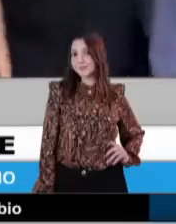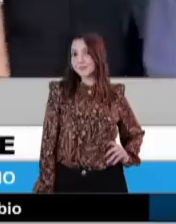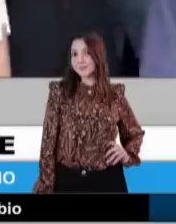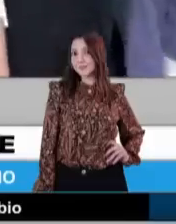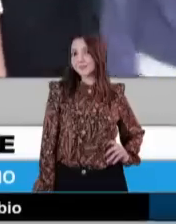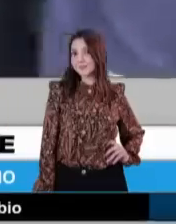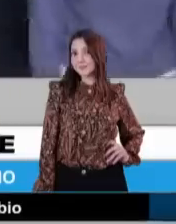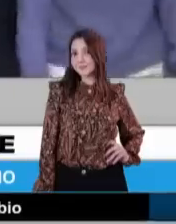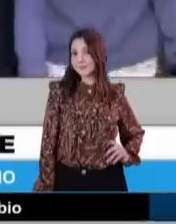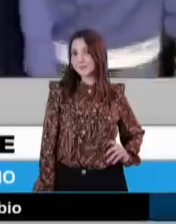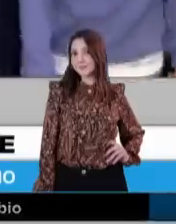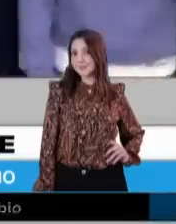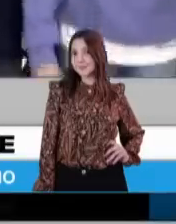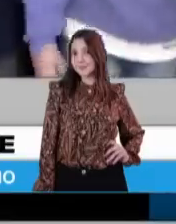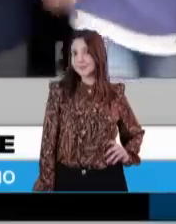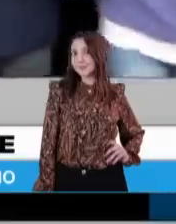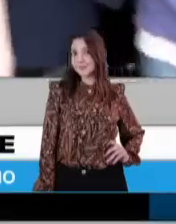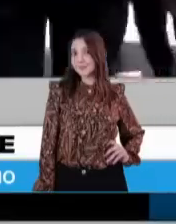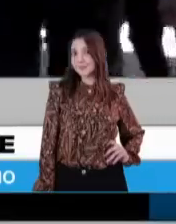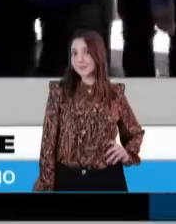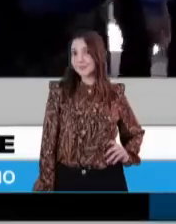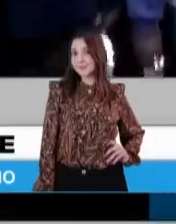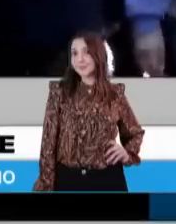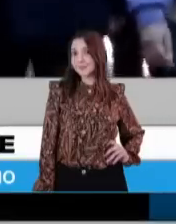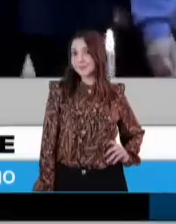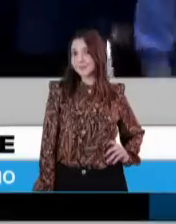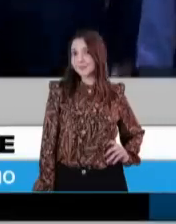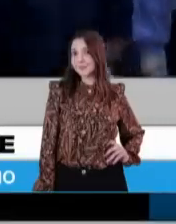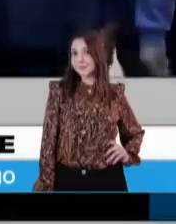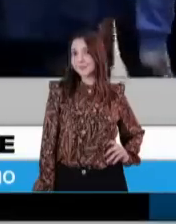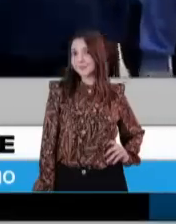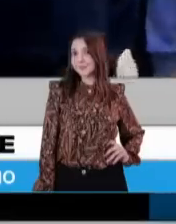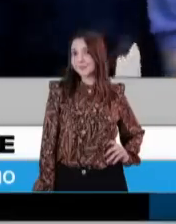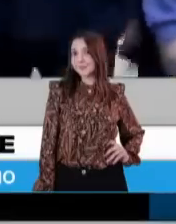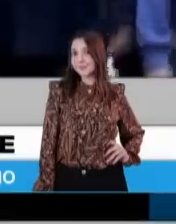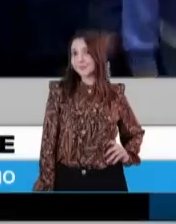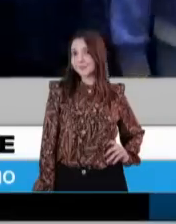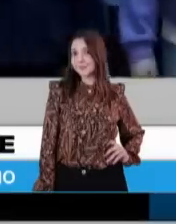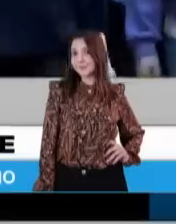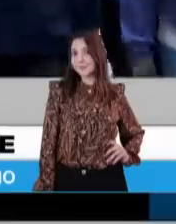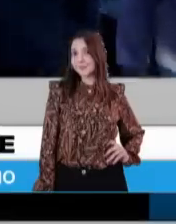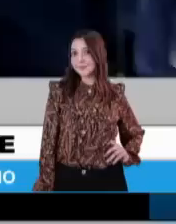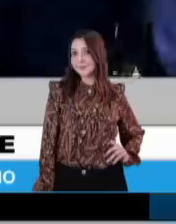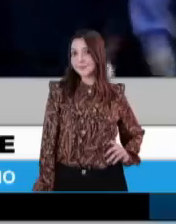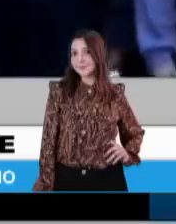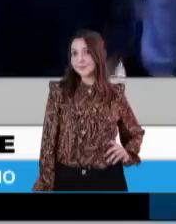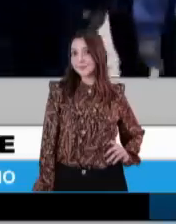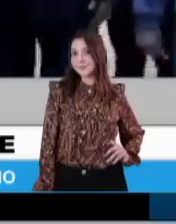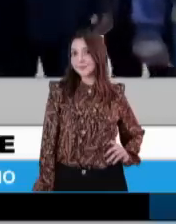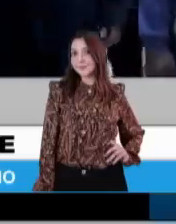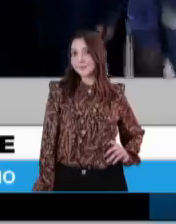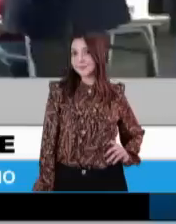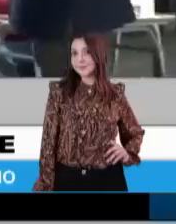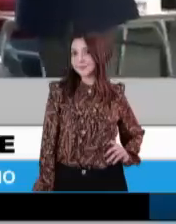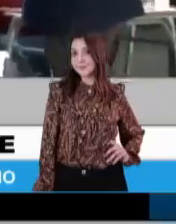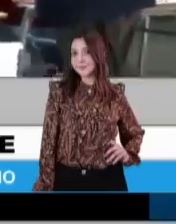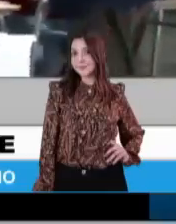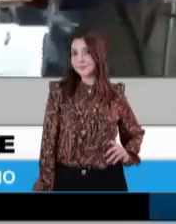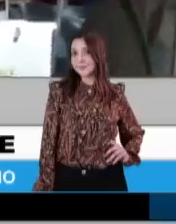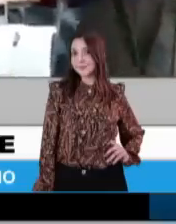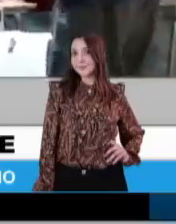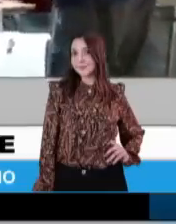adolescentes. Ahí está. Pero ¿qué es lo que no le gusta del texto? Y no le gusta del texto principalmente cuestiones acerca del